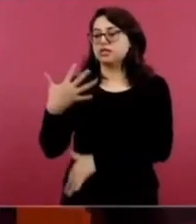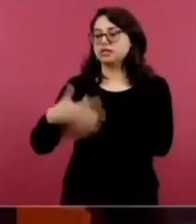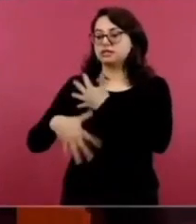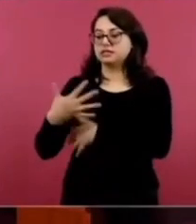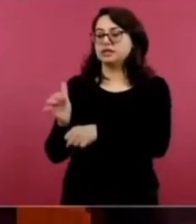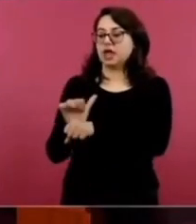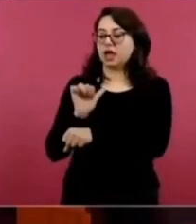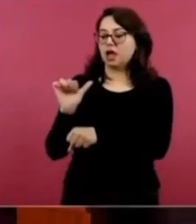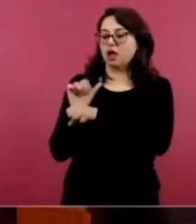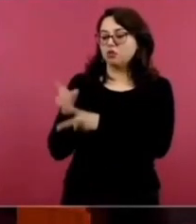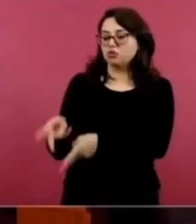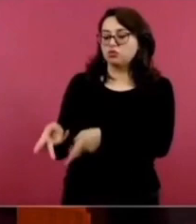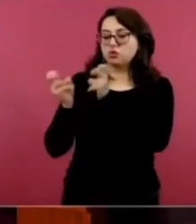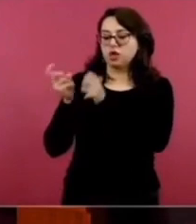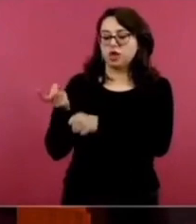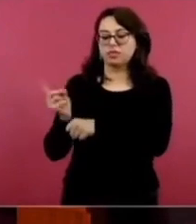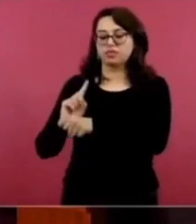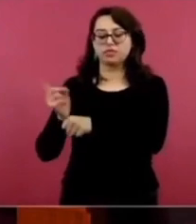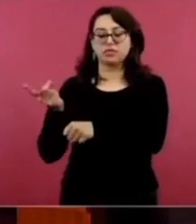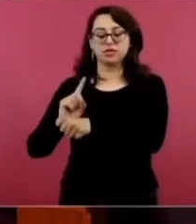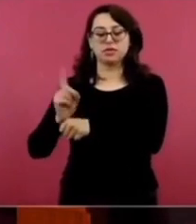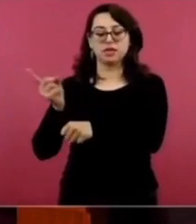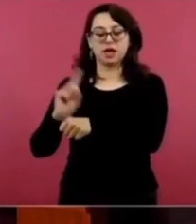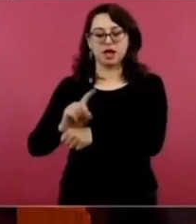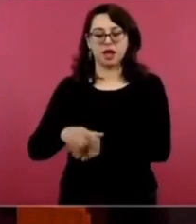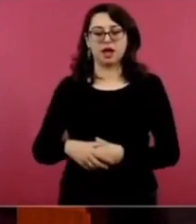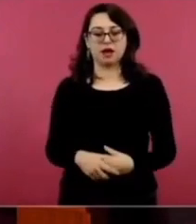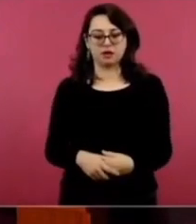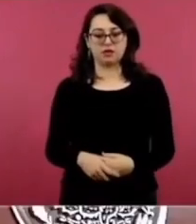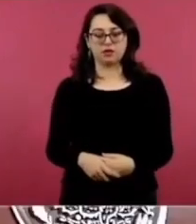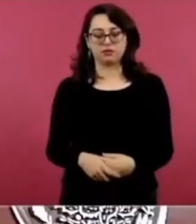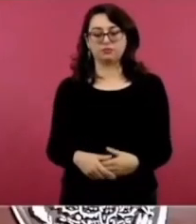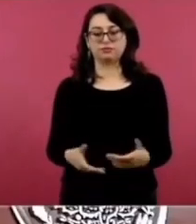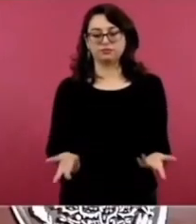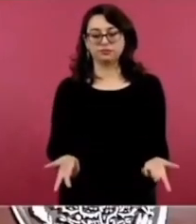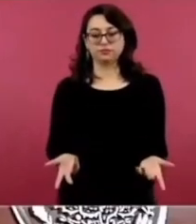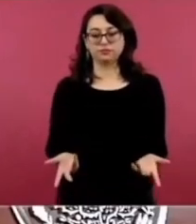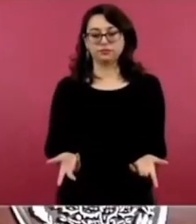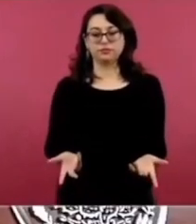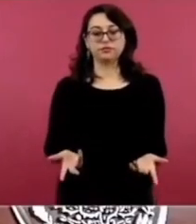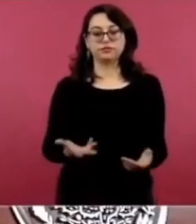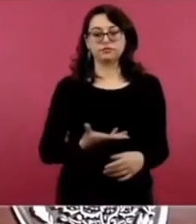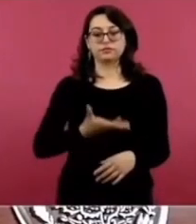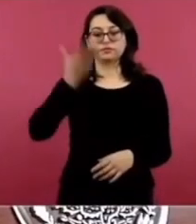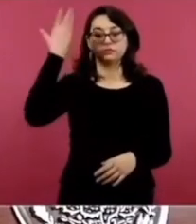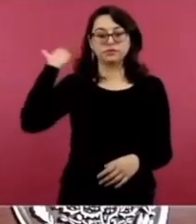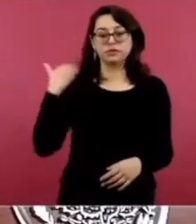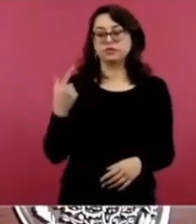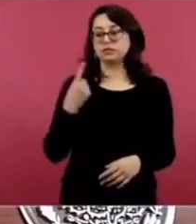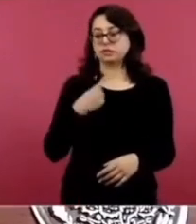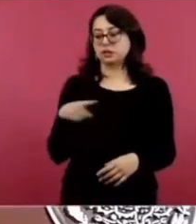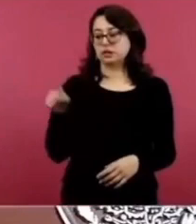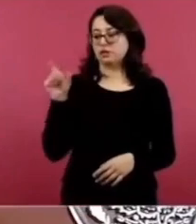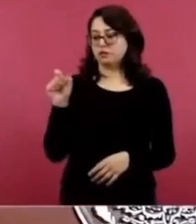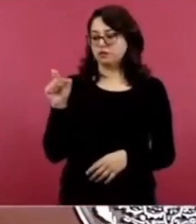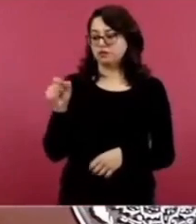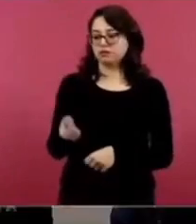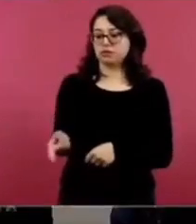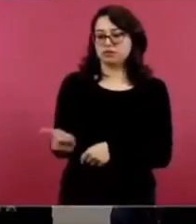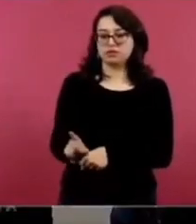diarios. Y desde luego con menos población que la que hay ahora. Entonces,